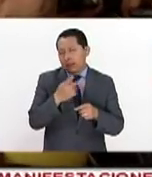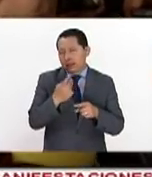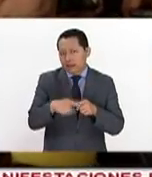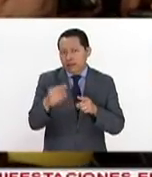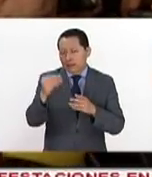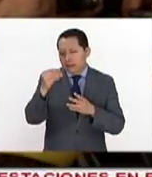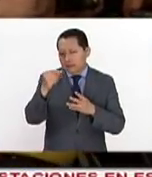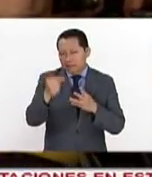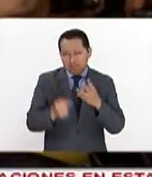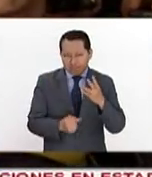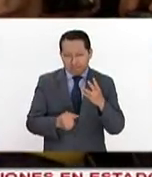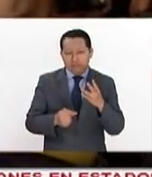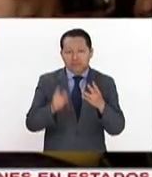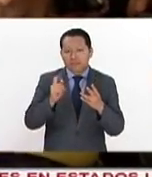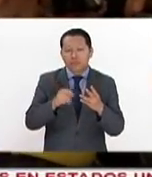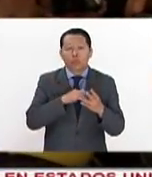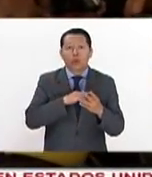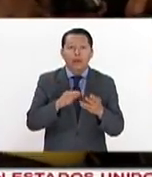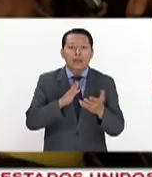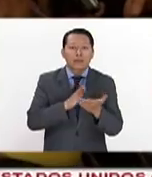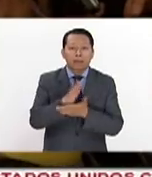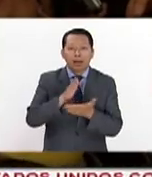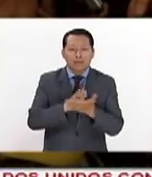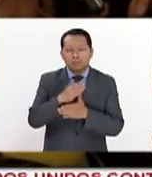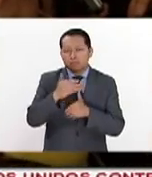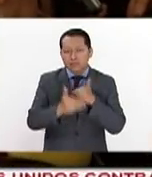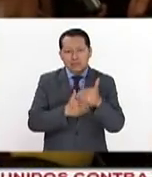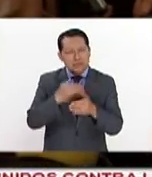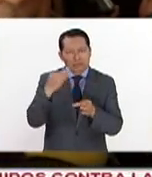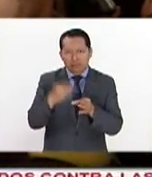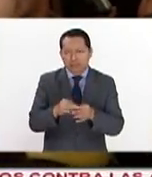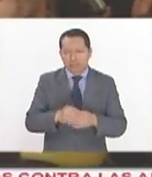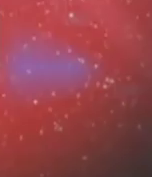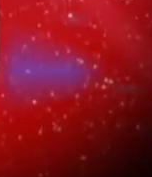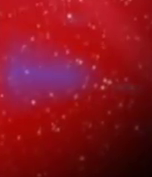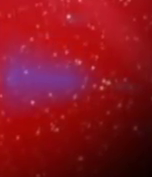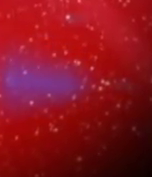adicionales pueden avanzar e incluso llegar a cerrarse.